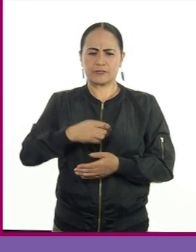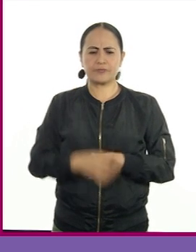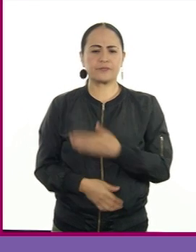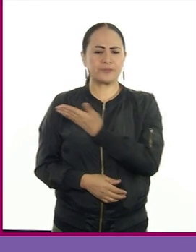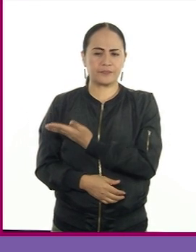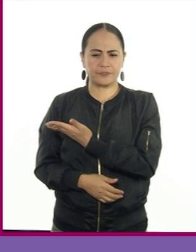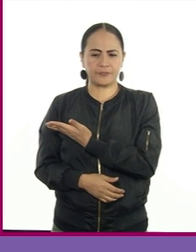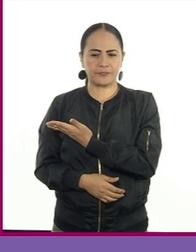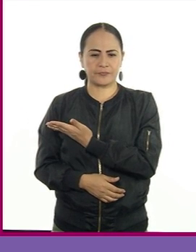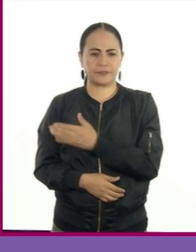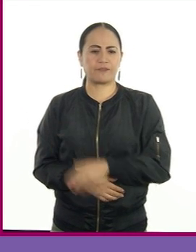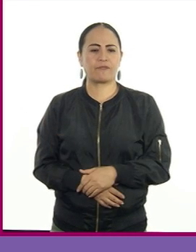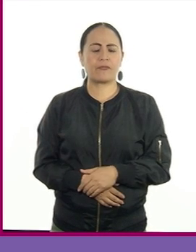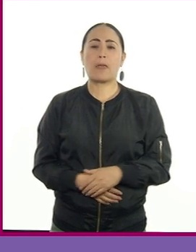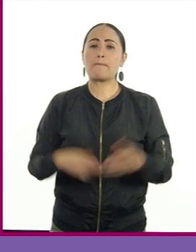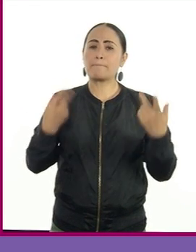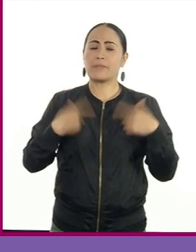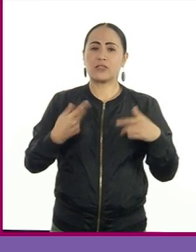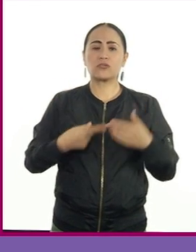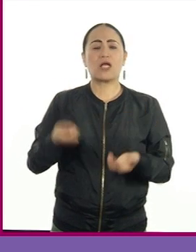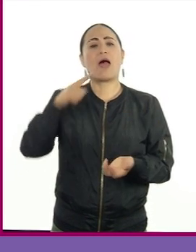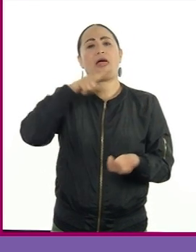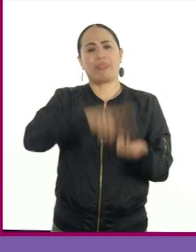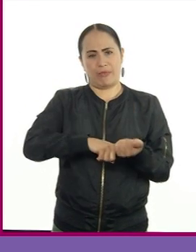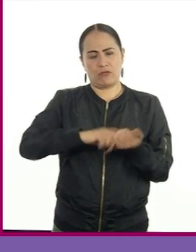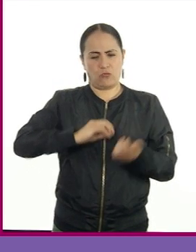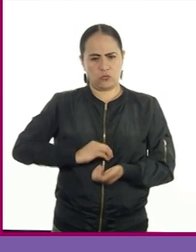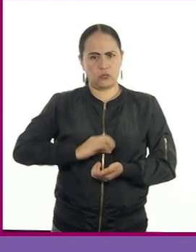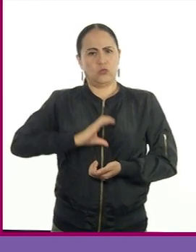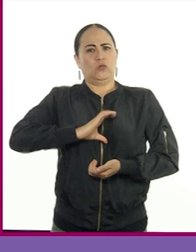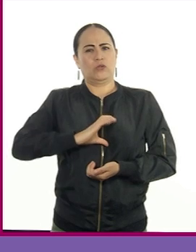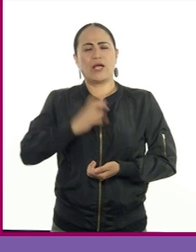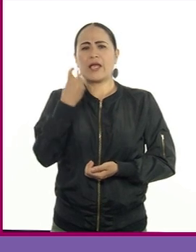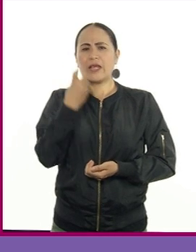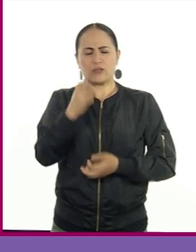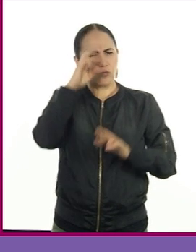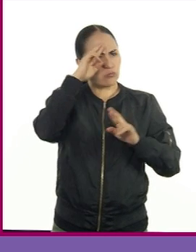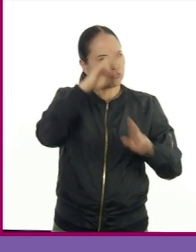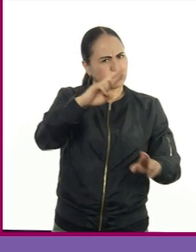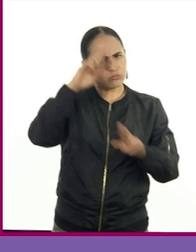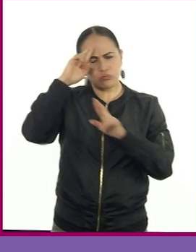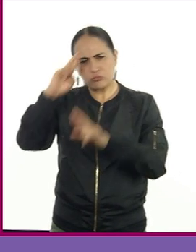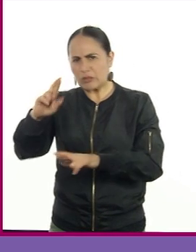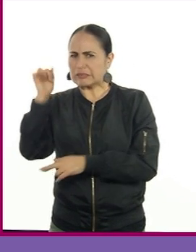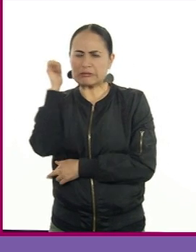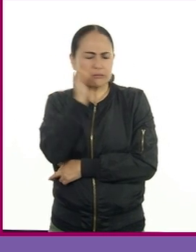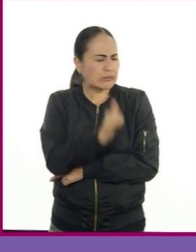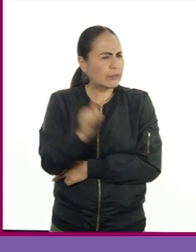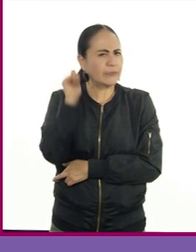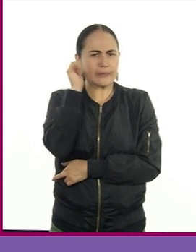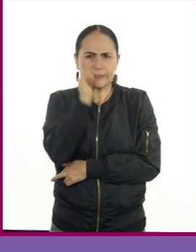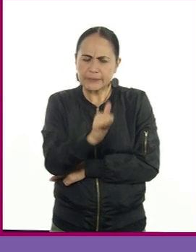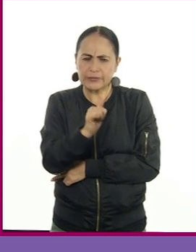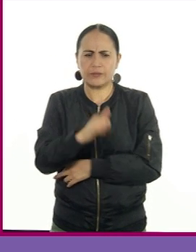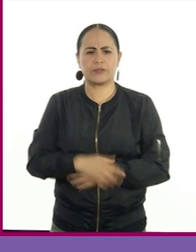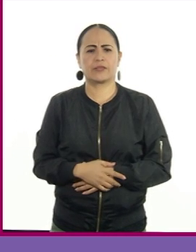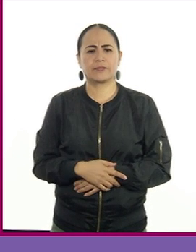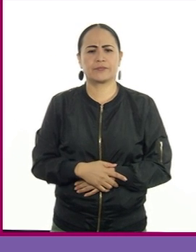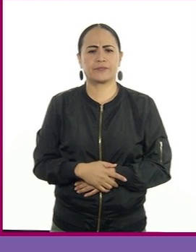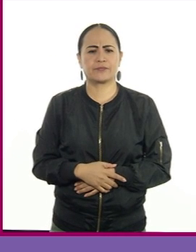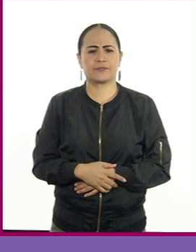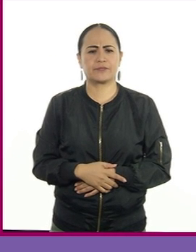el valor que cada persona tiene y que debe ser respetado en todo momento. Un valor que no